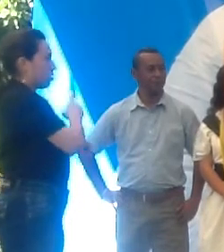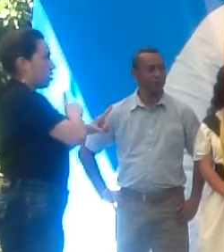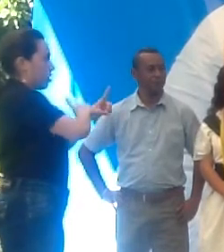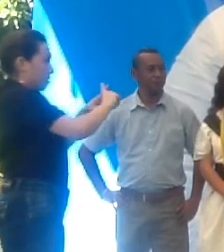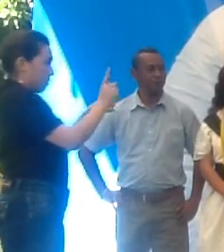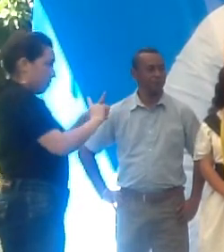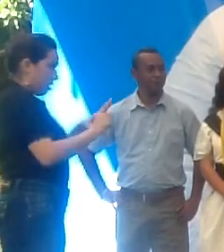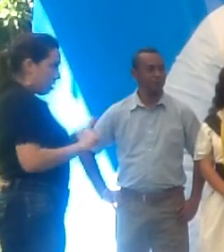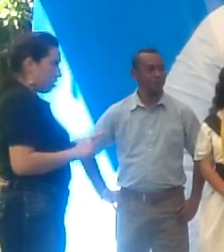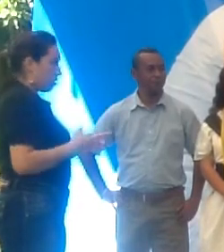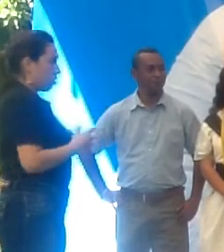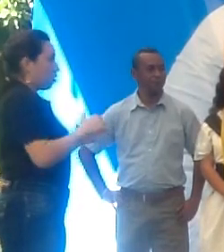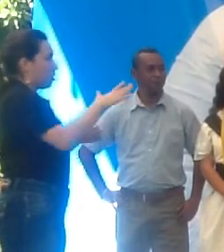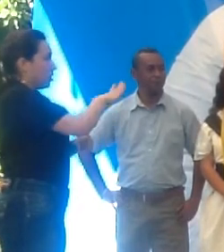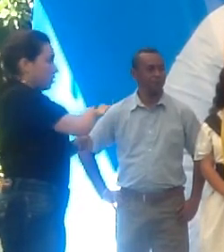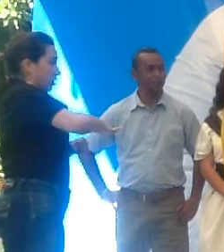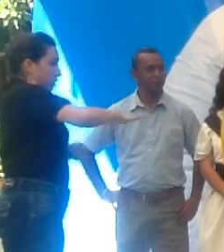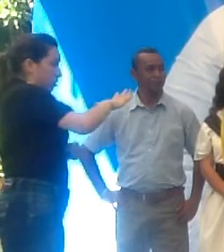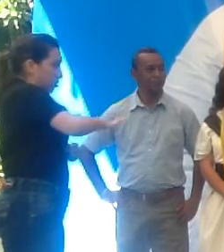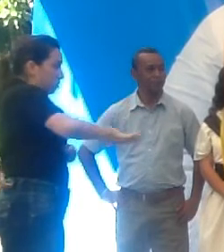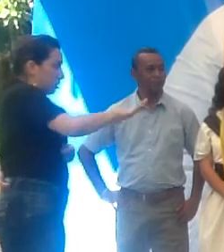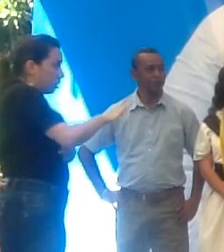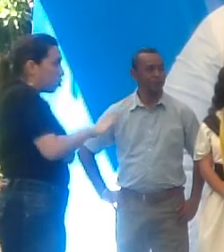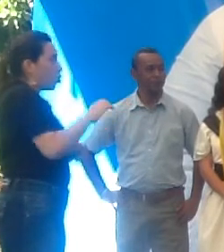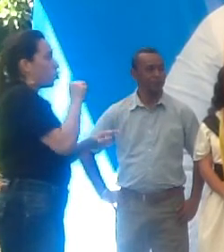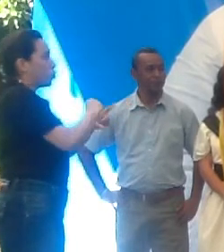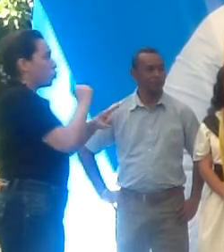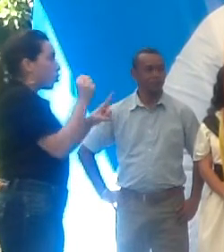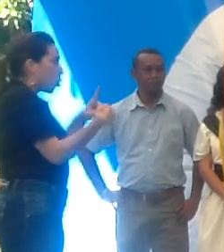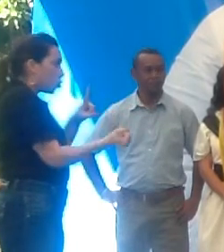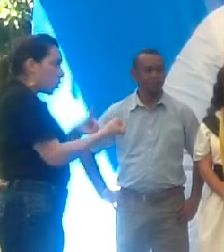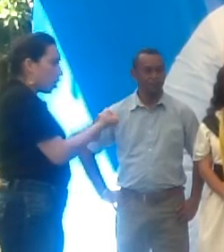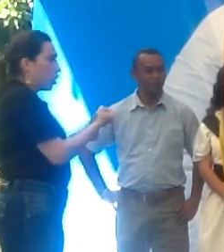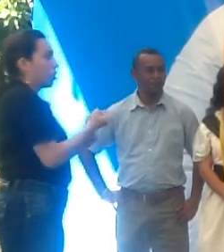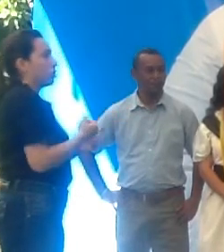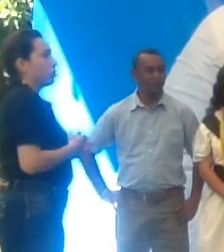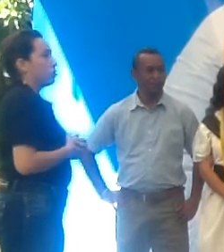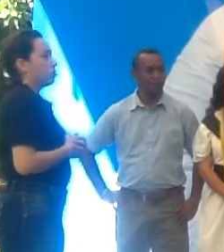diferentes sectores sociales: